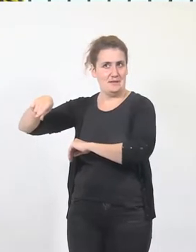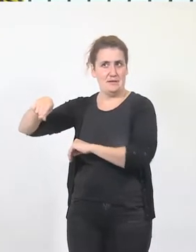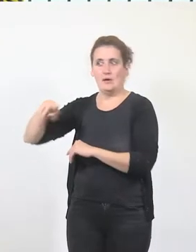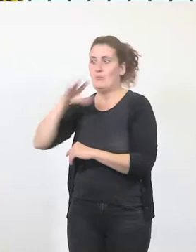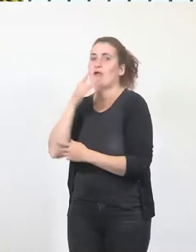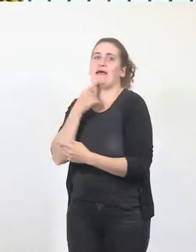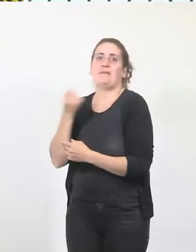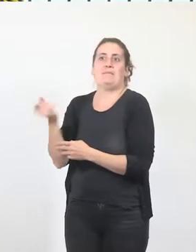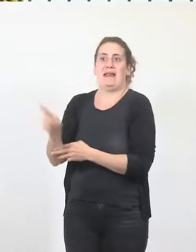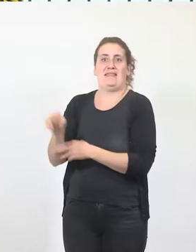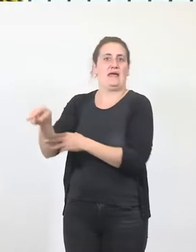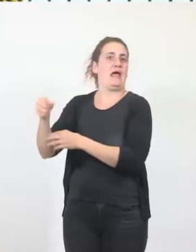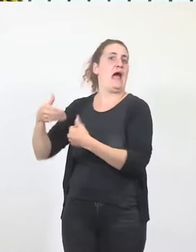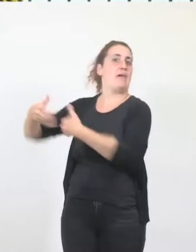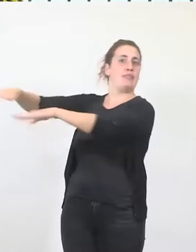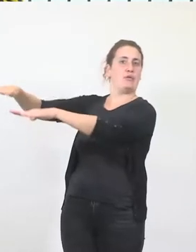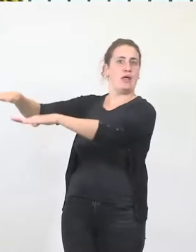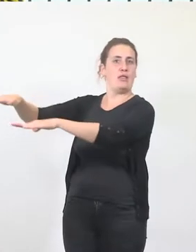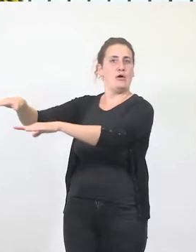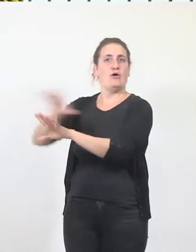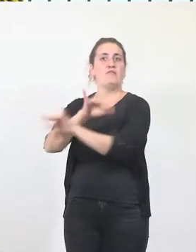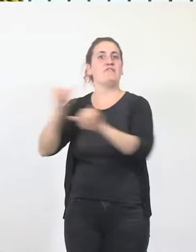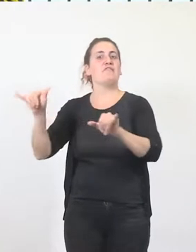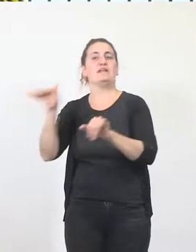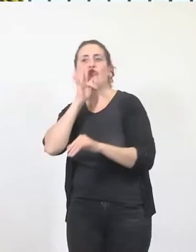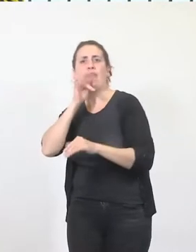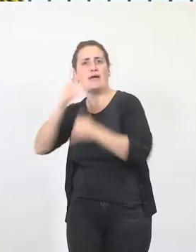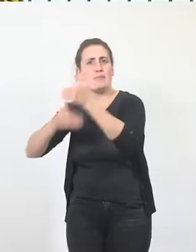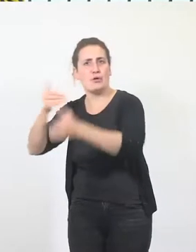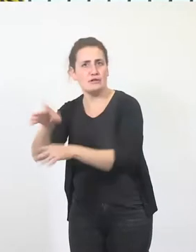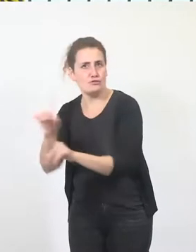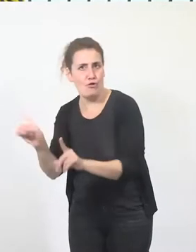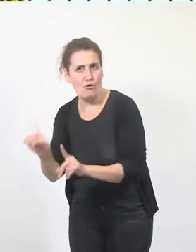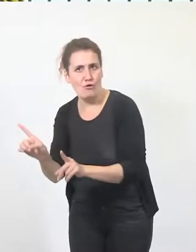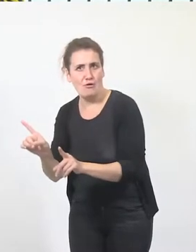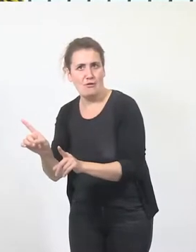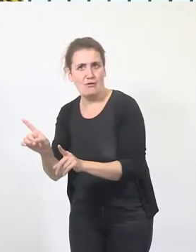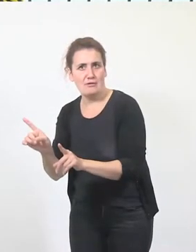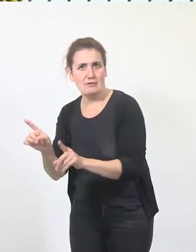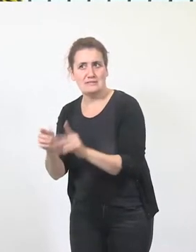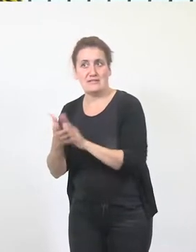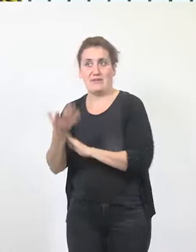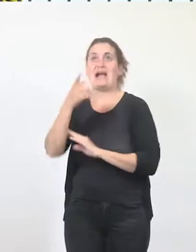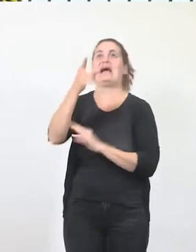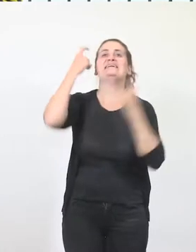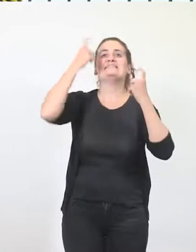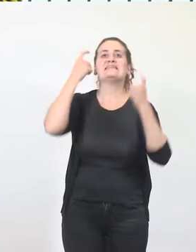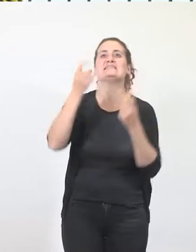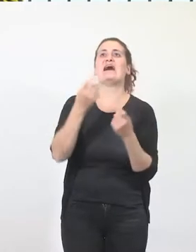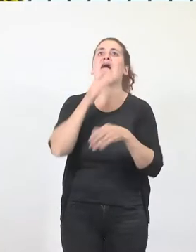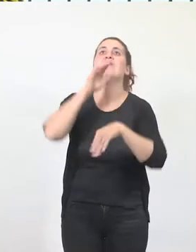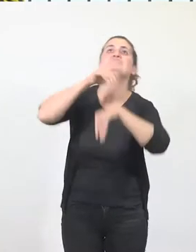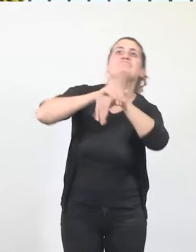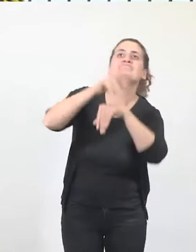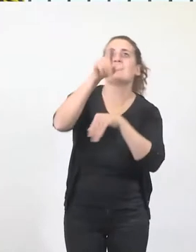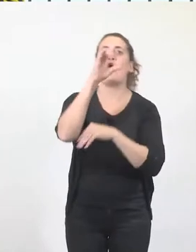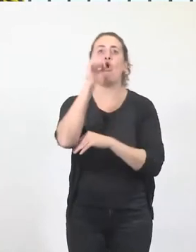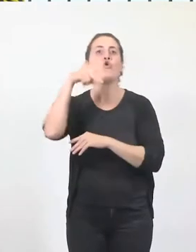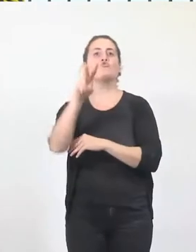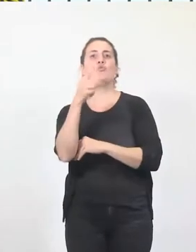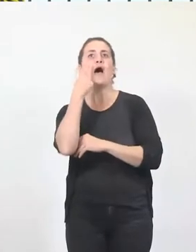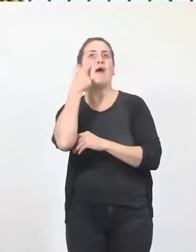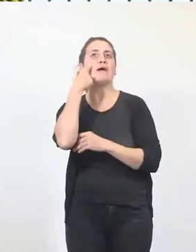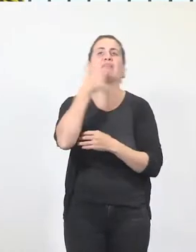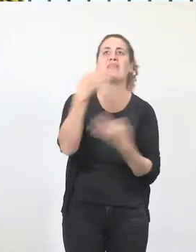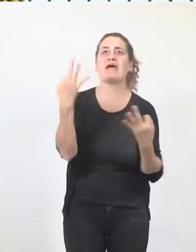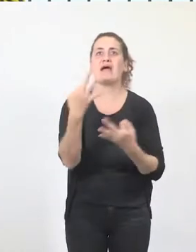sin terminar un proceso que se está intentando hacer bajo Naciones Unidas. Entonces,